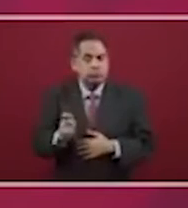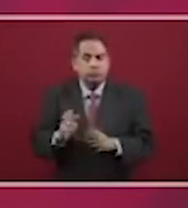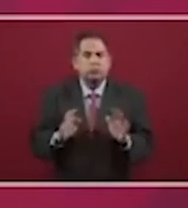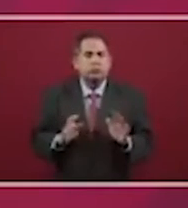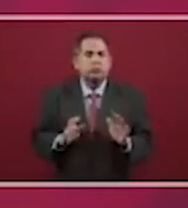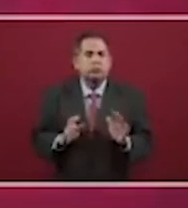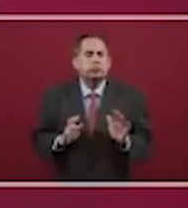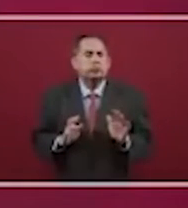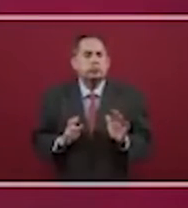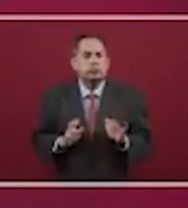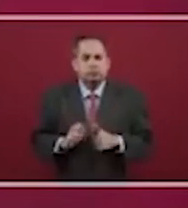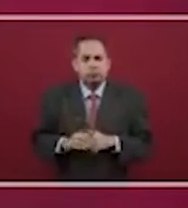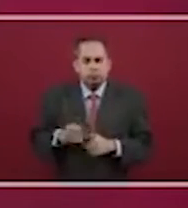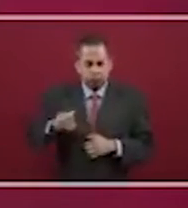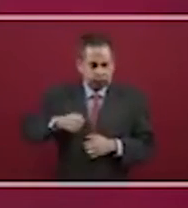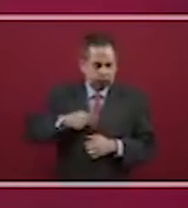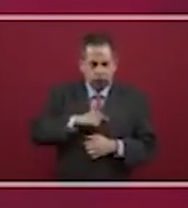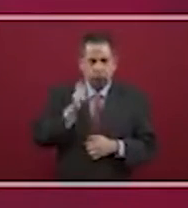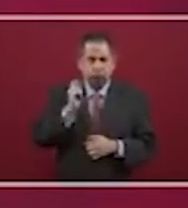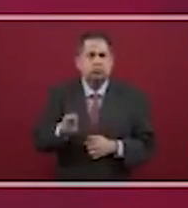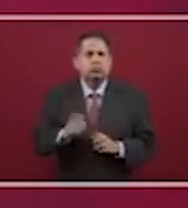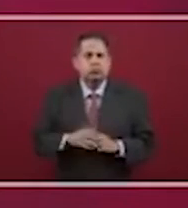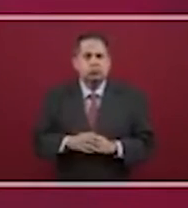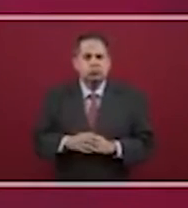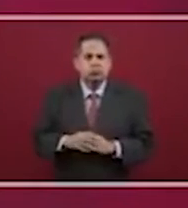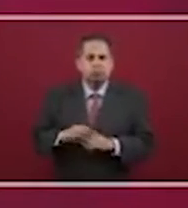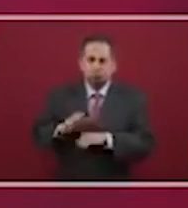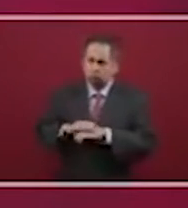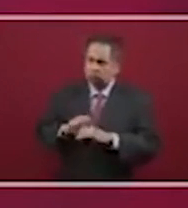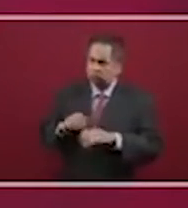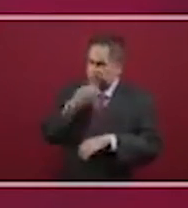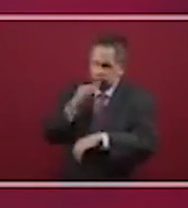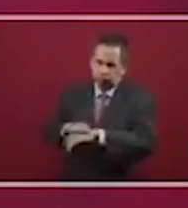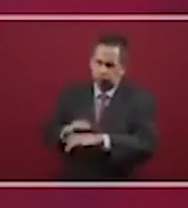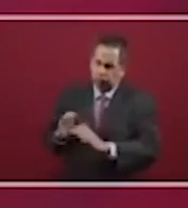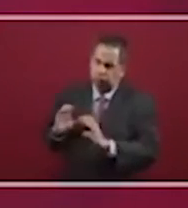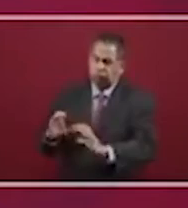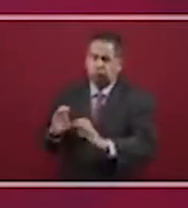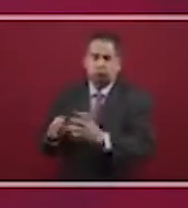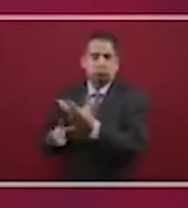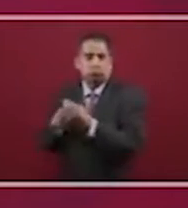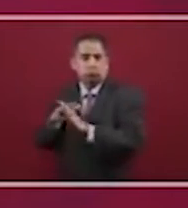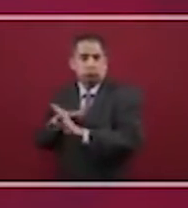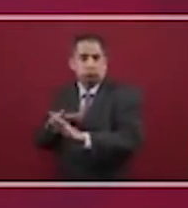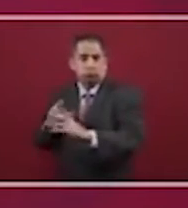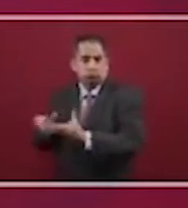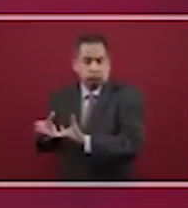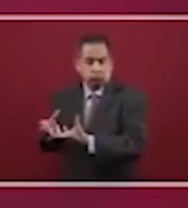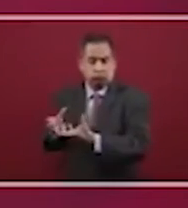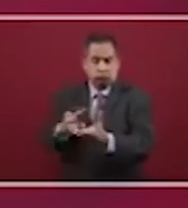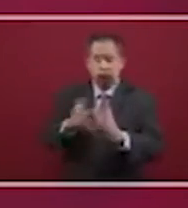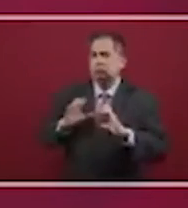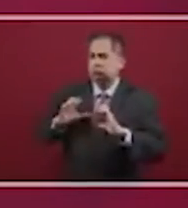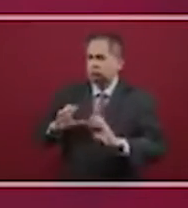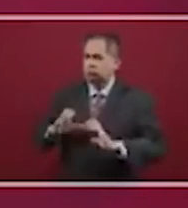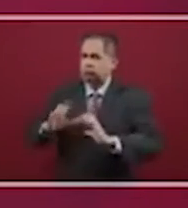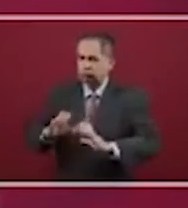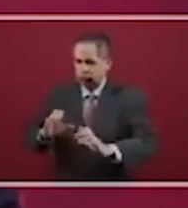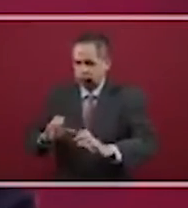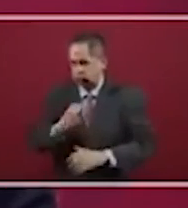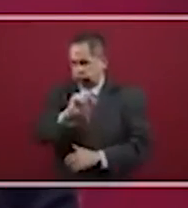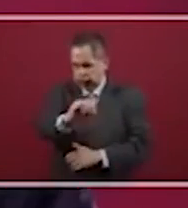es que se cuide a los migrantes.